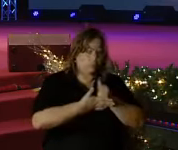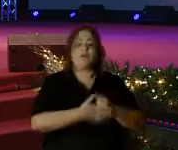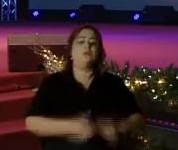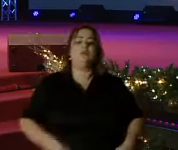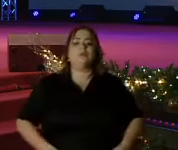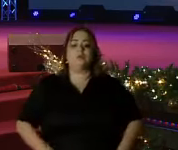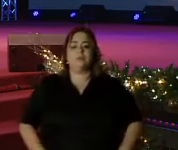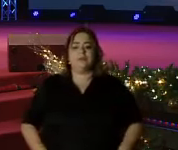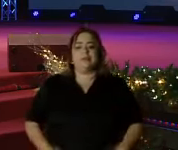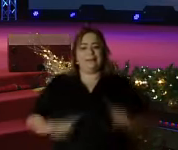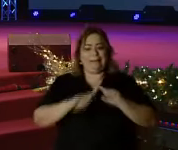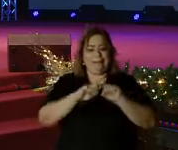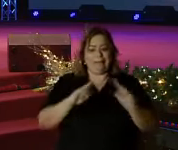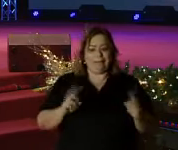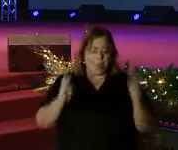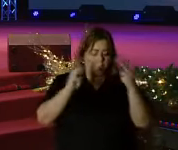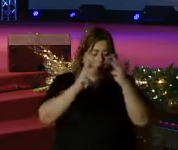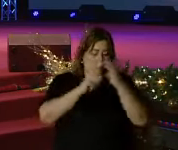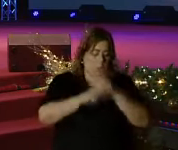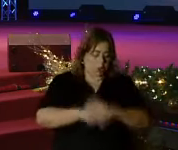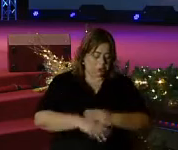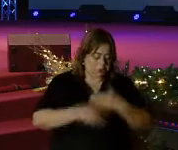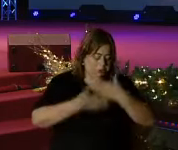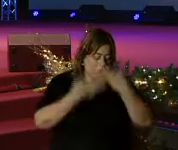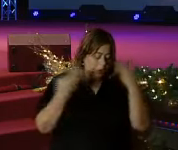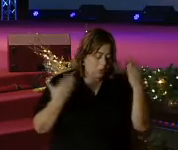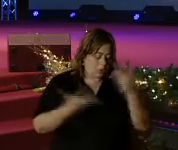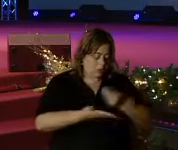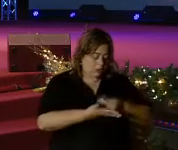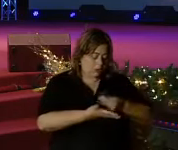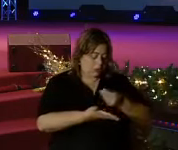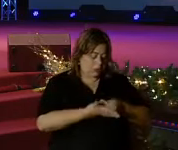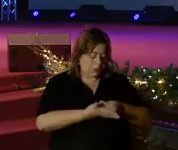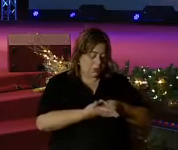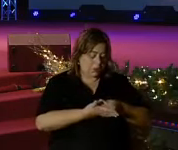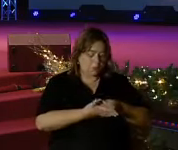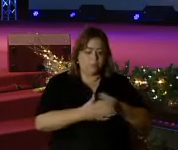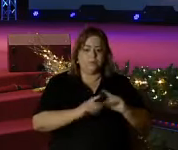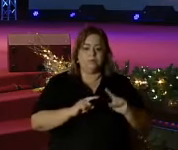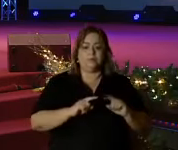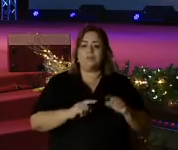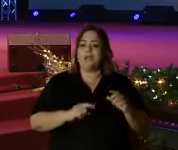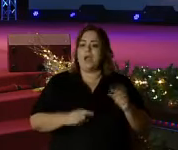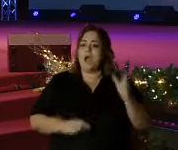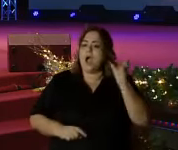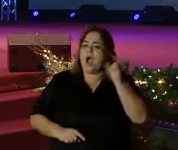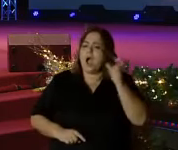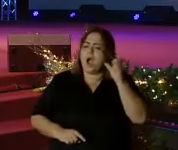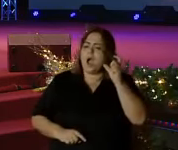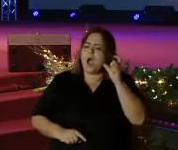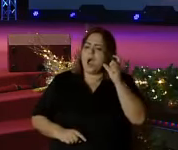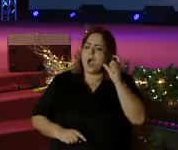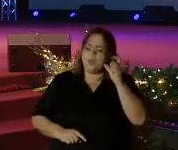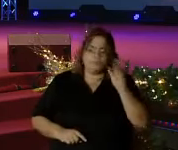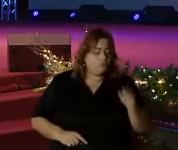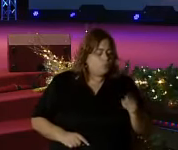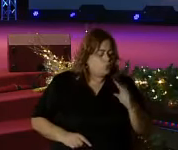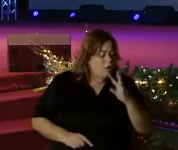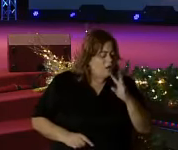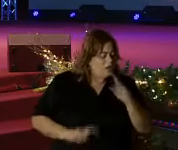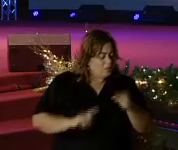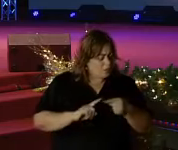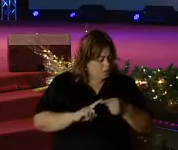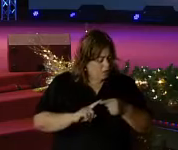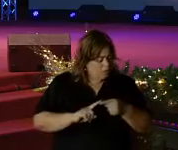Antes le iba peor porque ahora no tenía ni dinero. Antes le iba peor. Oyó hablar de Jesús. ¿De qué tú hablas?